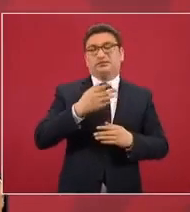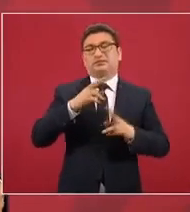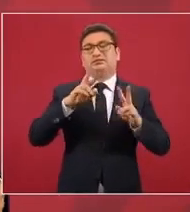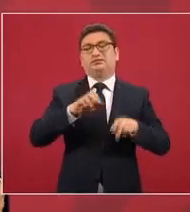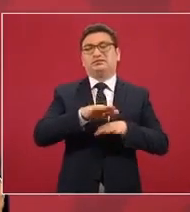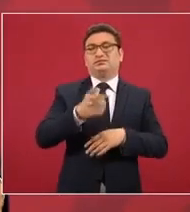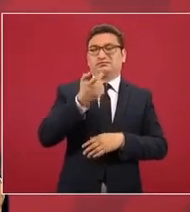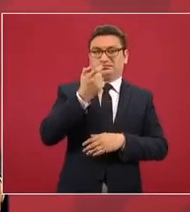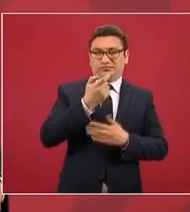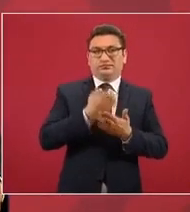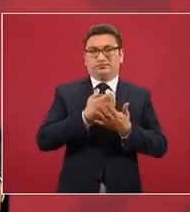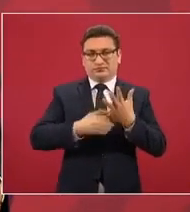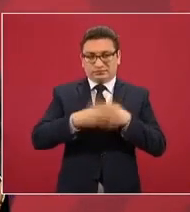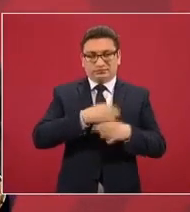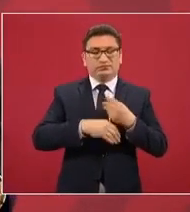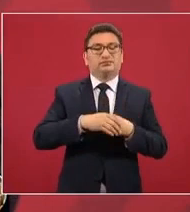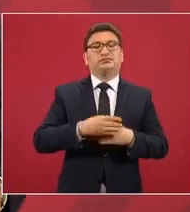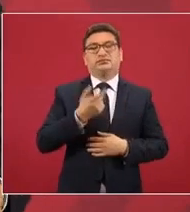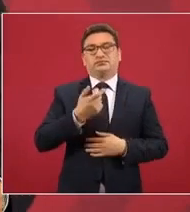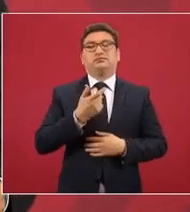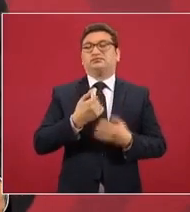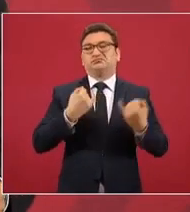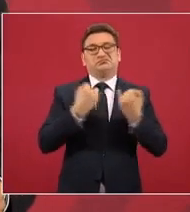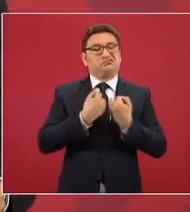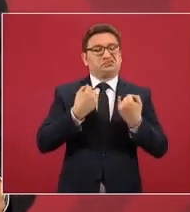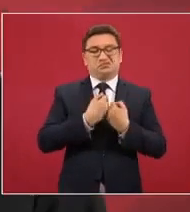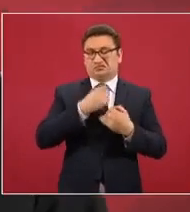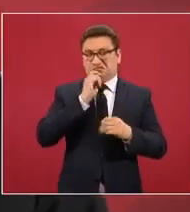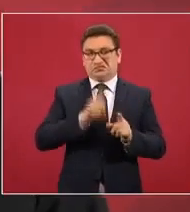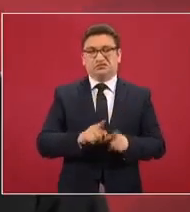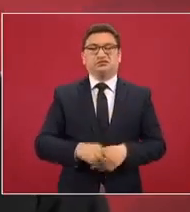económica y financiera igual.